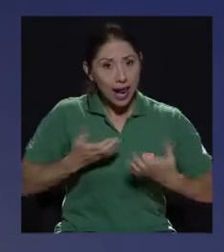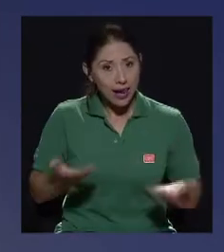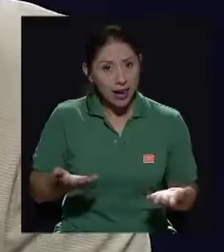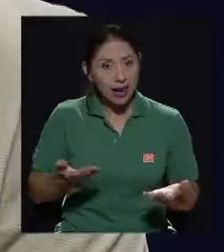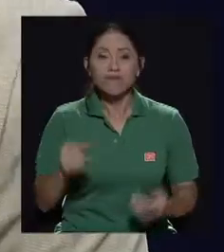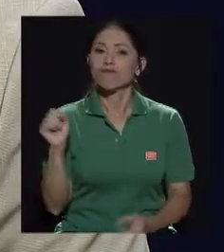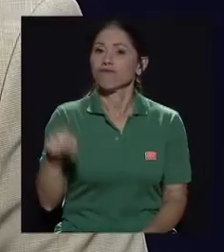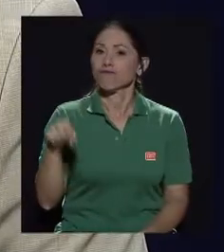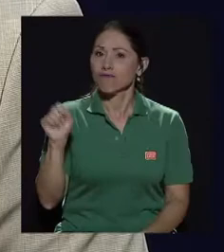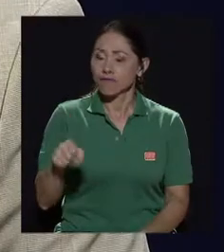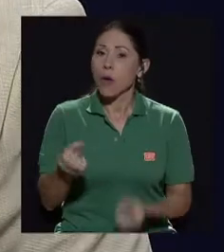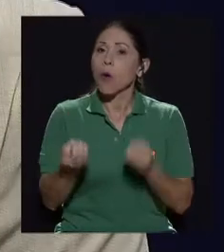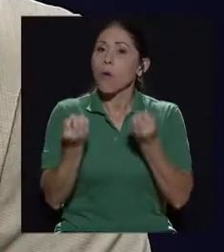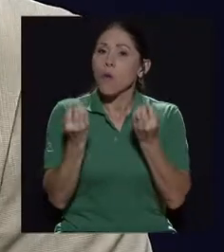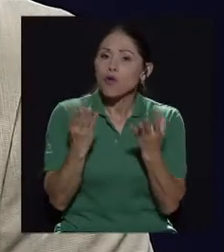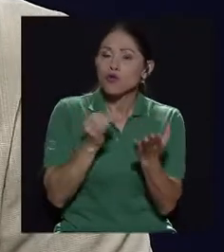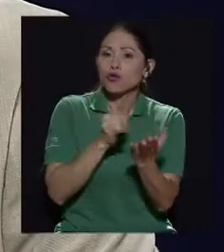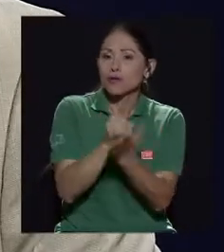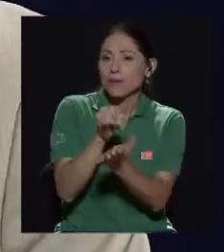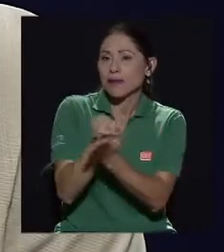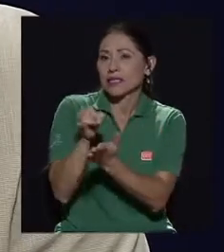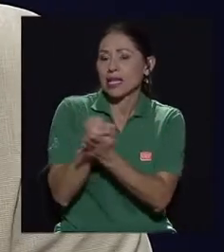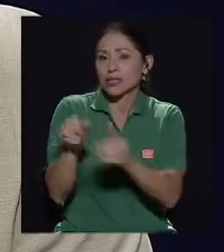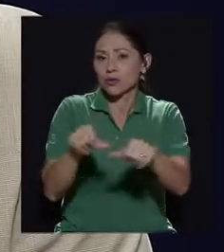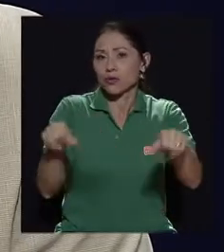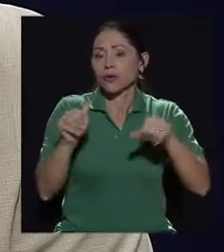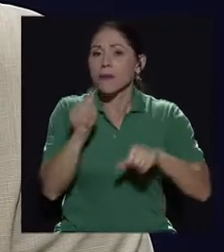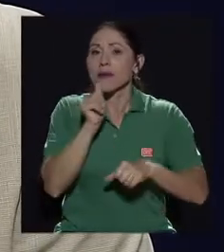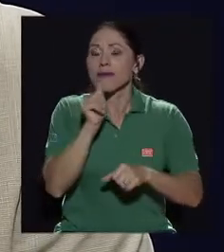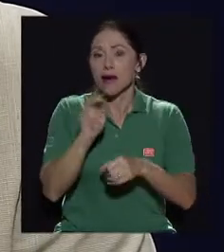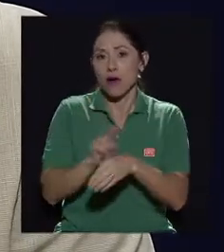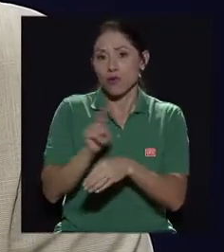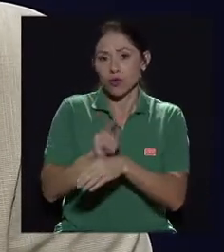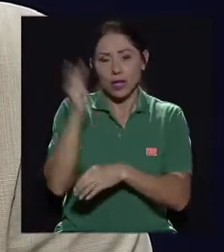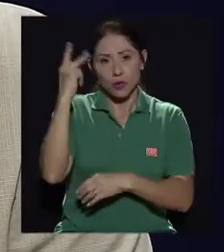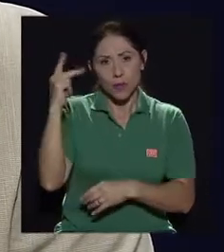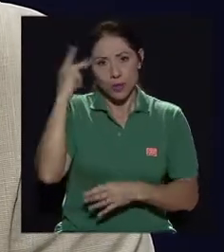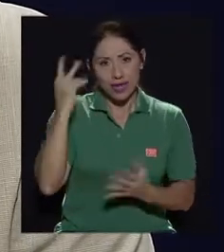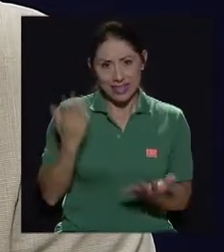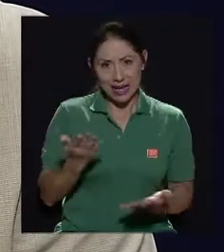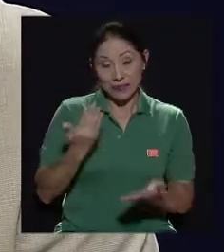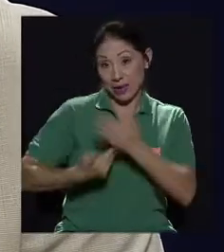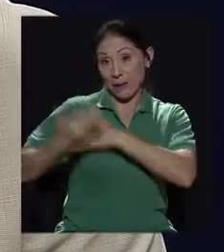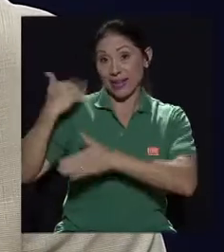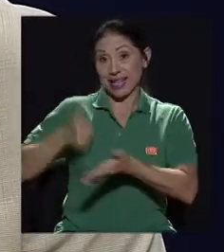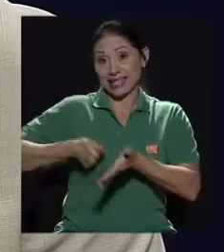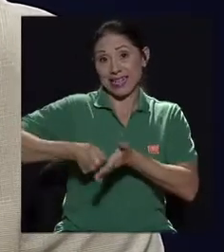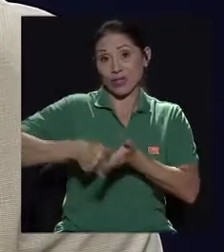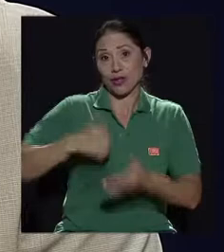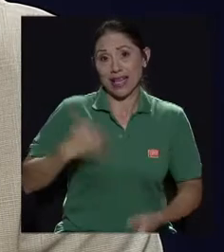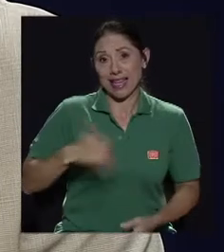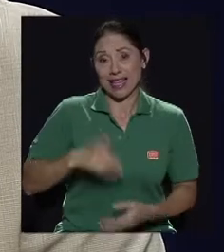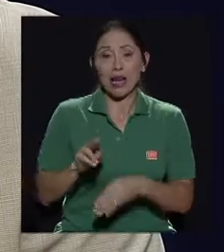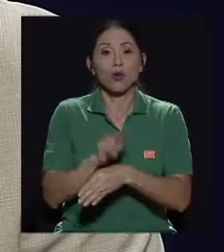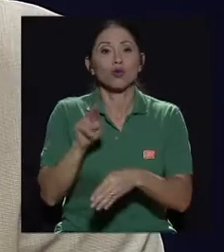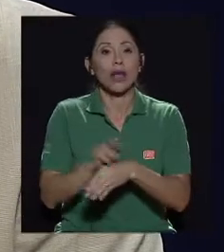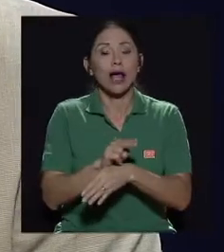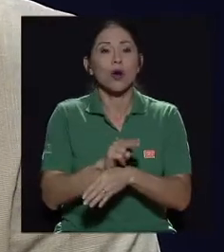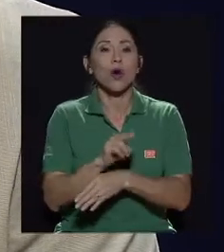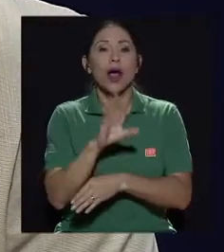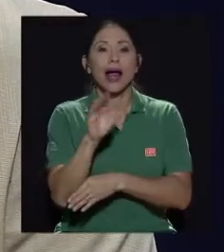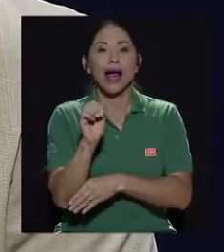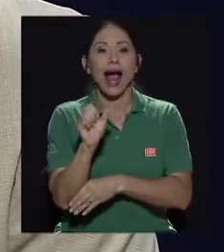es sí de hecho este mucho de la investigación que se hace en el sector privado se está usando una política en las pasadas elecciones de argentina